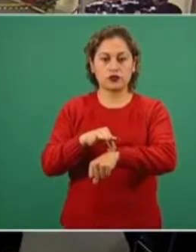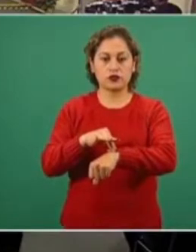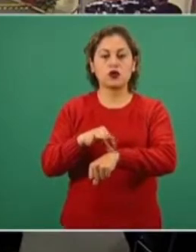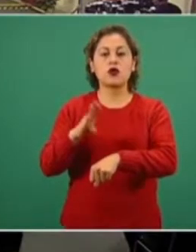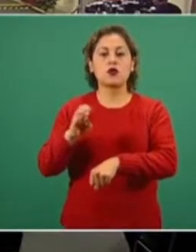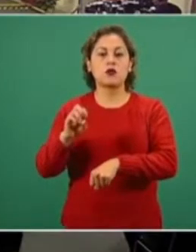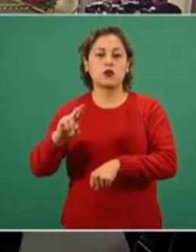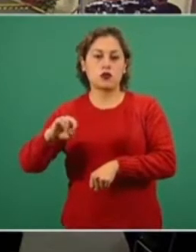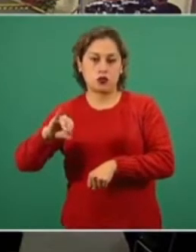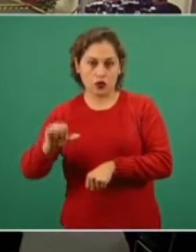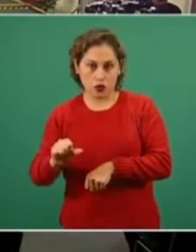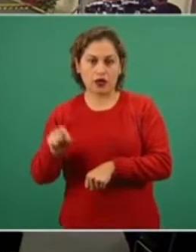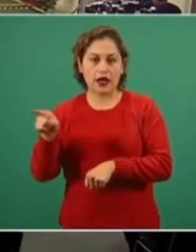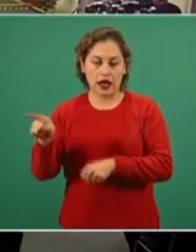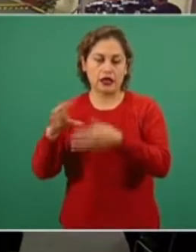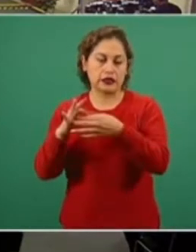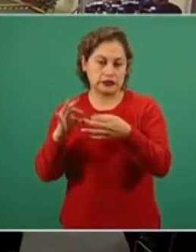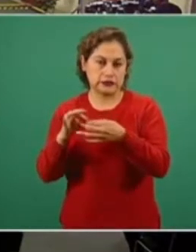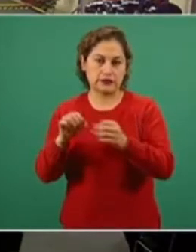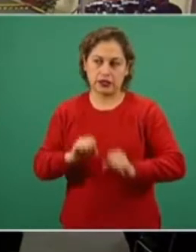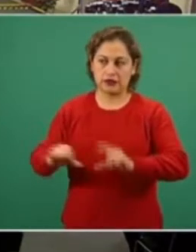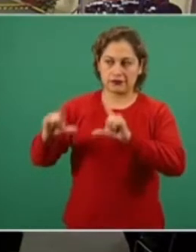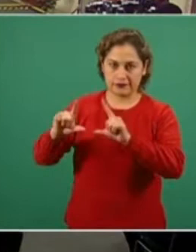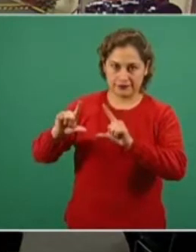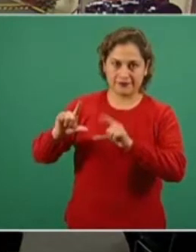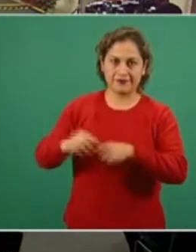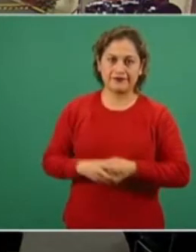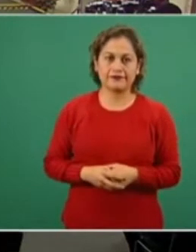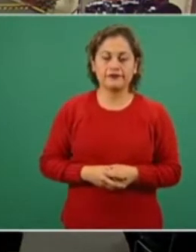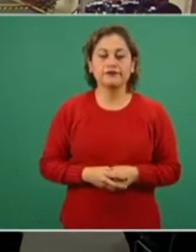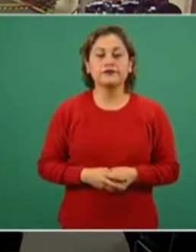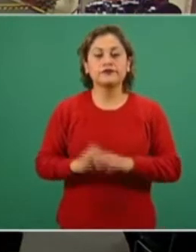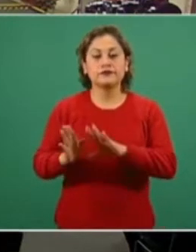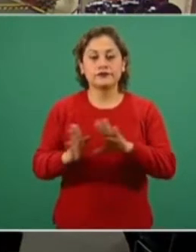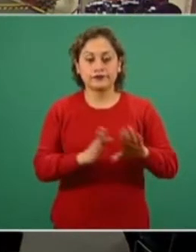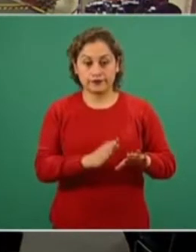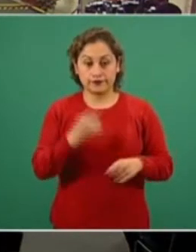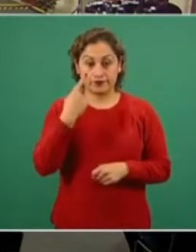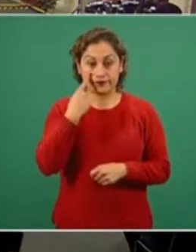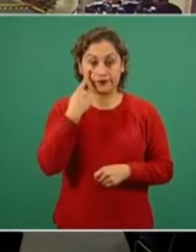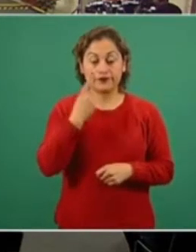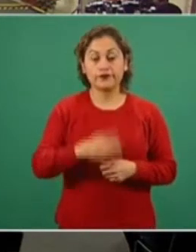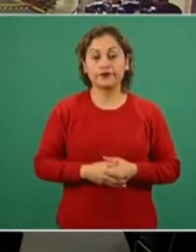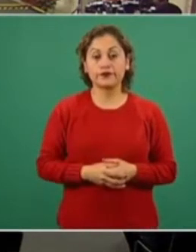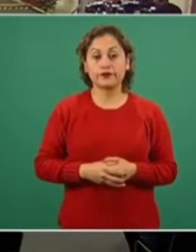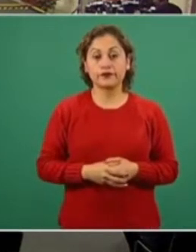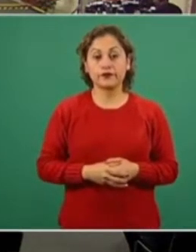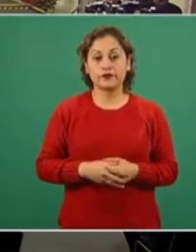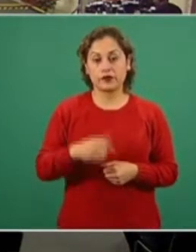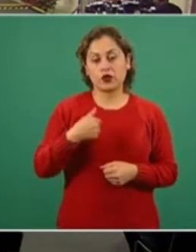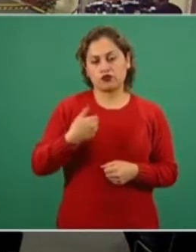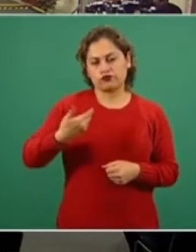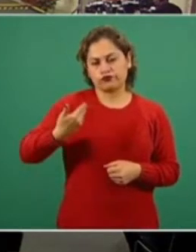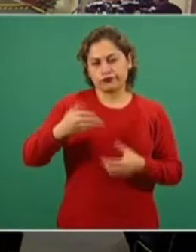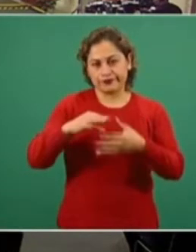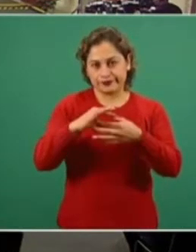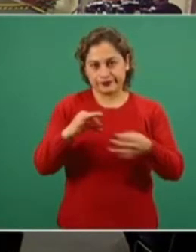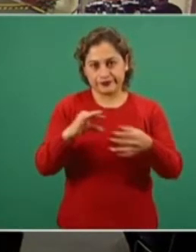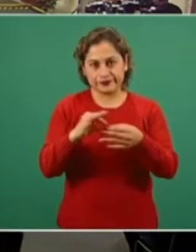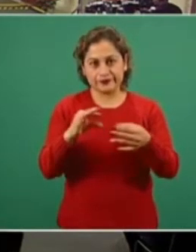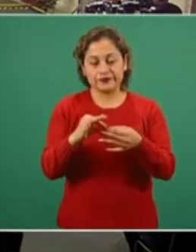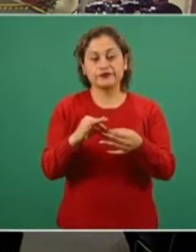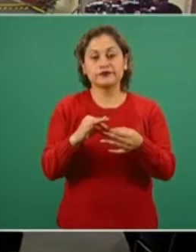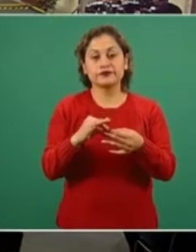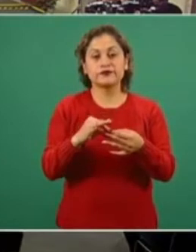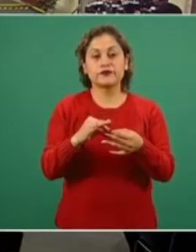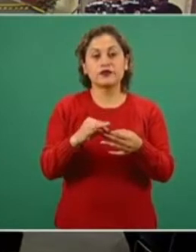Borja, regresamos con esa diapositiva. Entonces vamos a ver, como les comenté al inicio, vamos a estar de